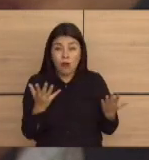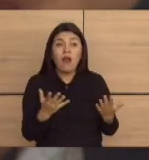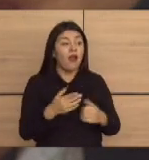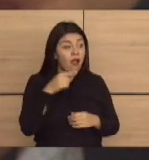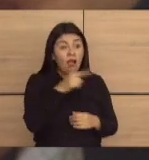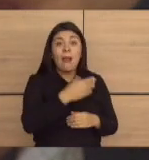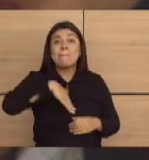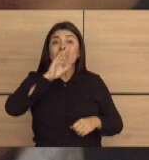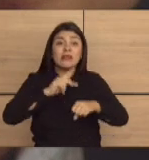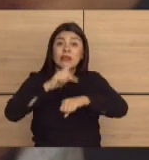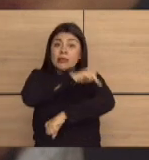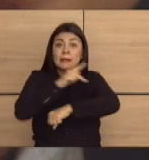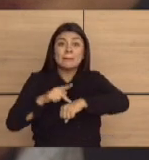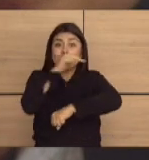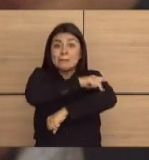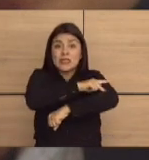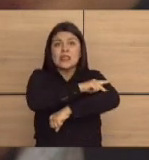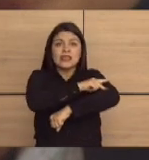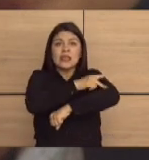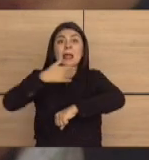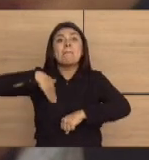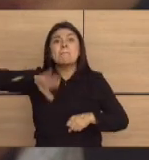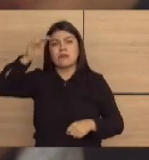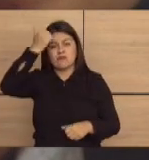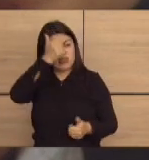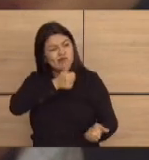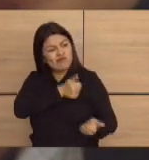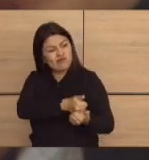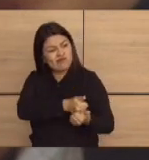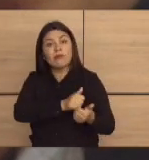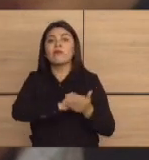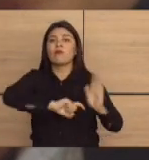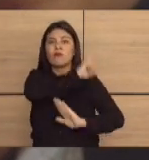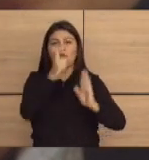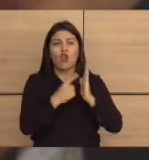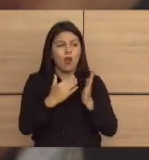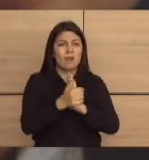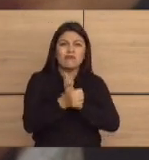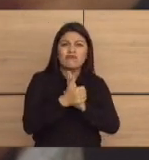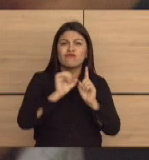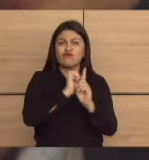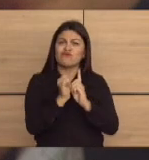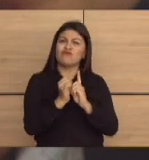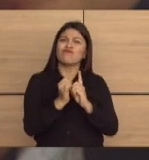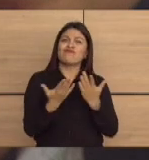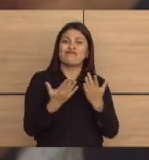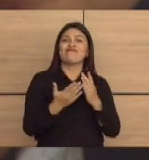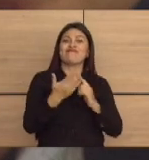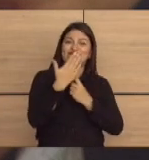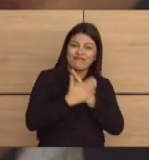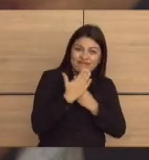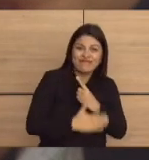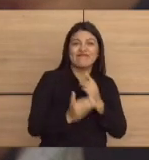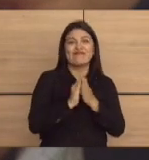educación preescolar y reciben asistencia integral con habilidades psicoemocionales, psicoafectivas,